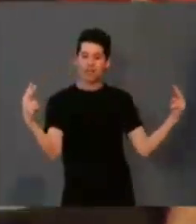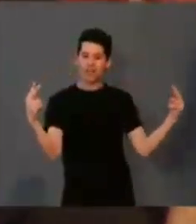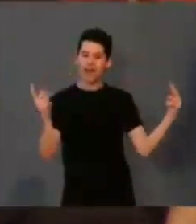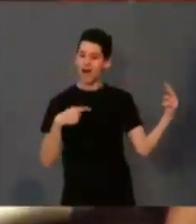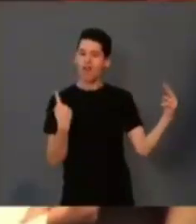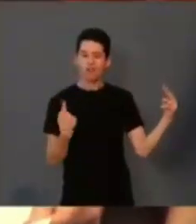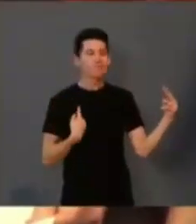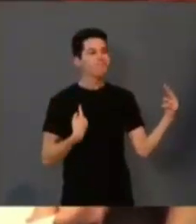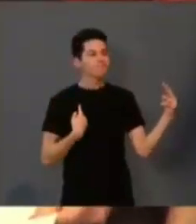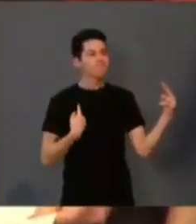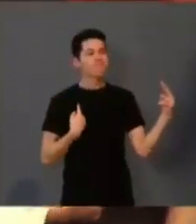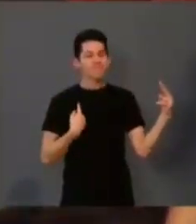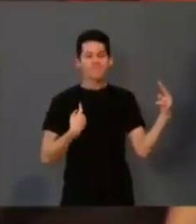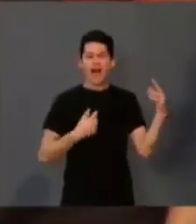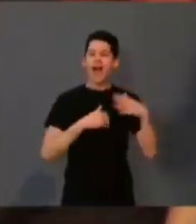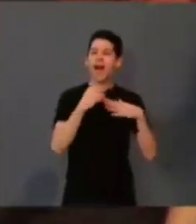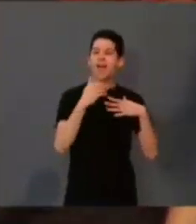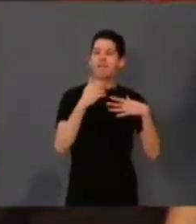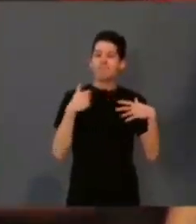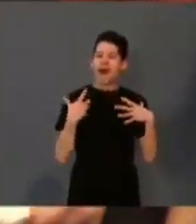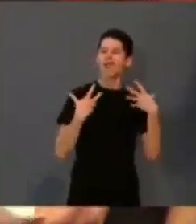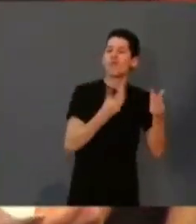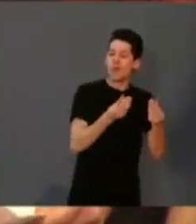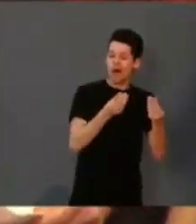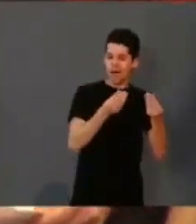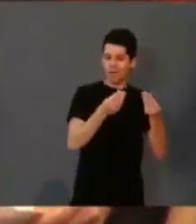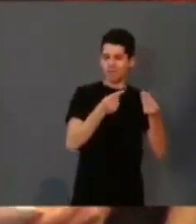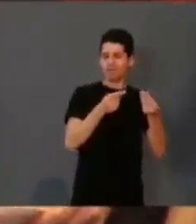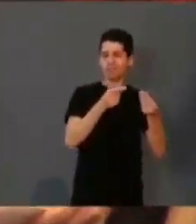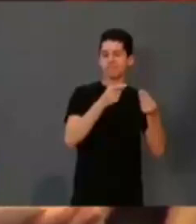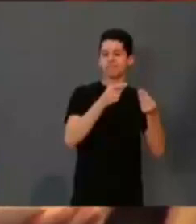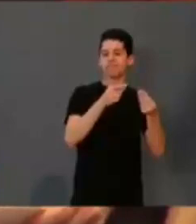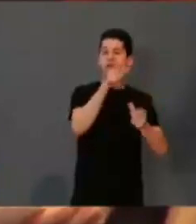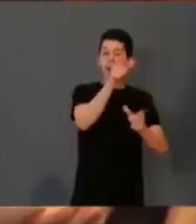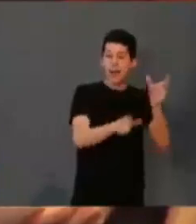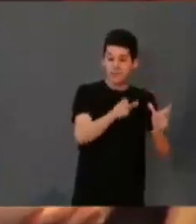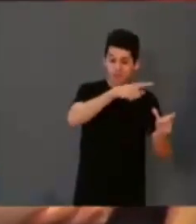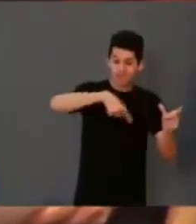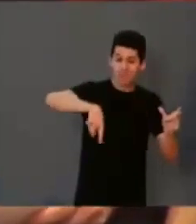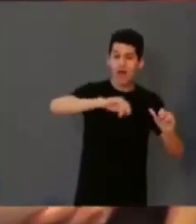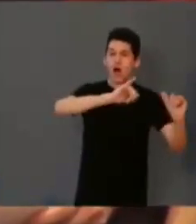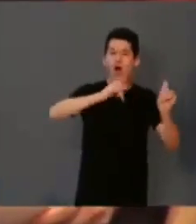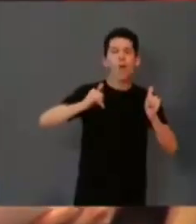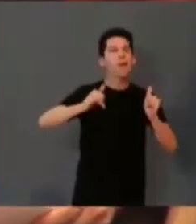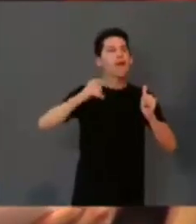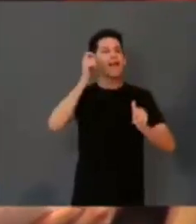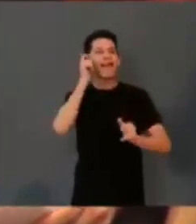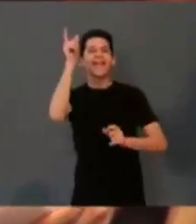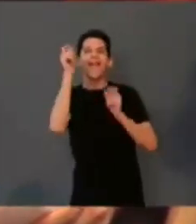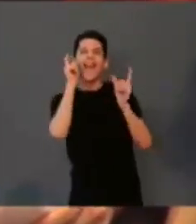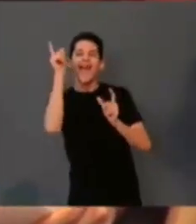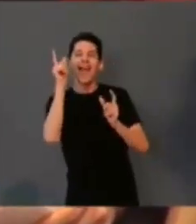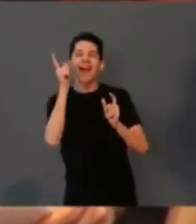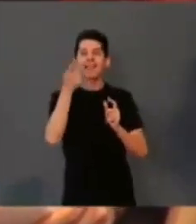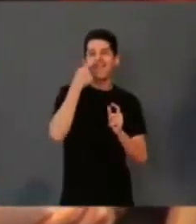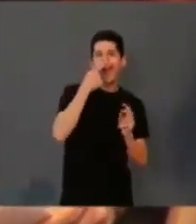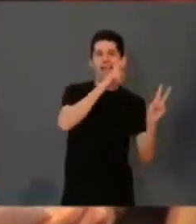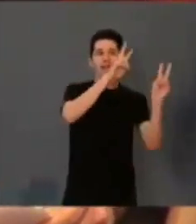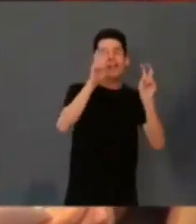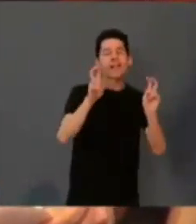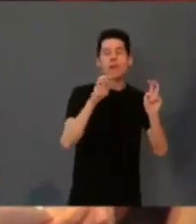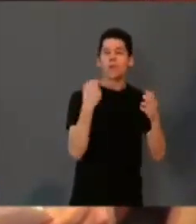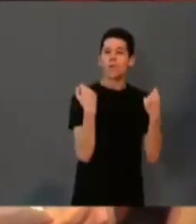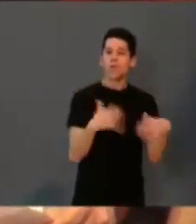a que justamente la voz en este caso digamos un montón de ideas súper potentes que Esperamos que los candidatos